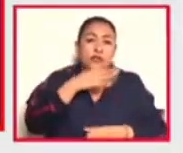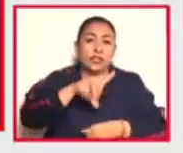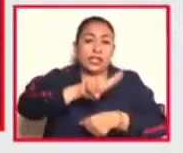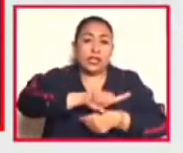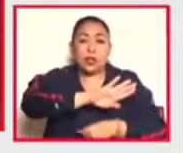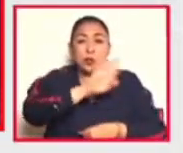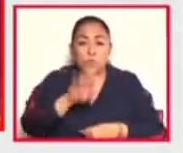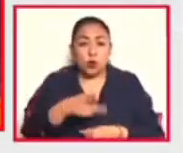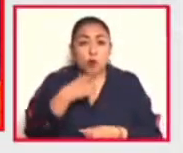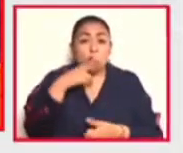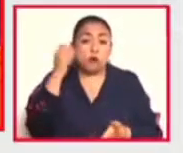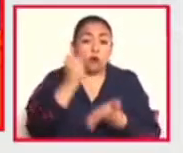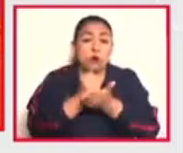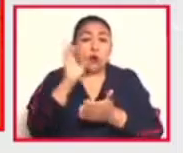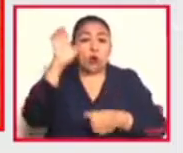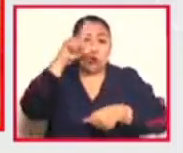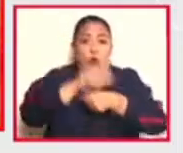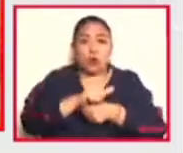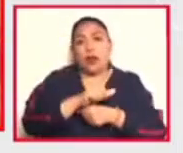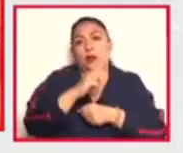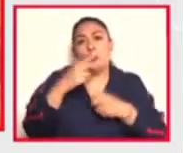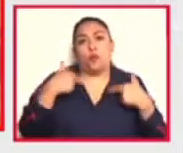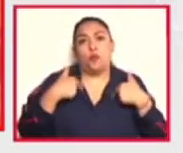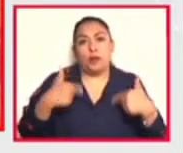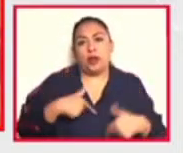patrimonio cultural inmaterial de toda la humanidad.